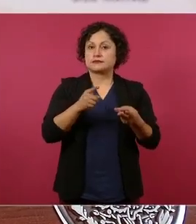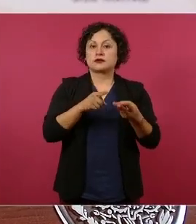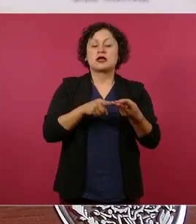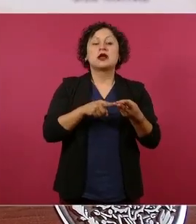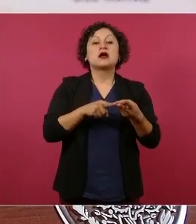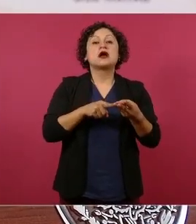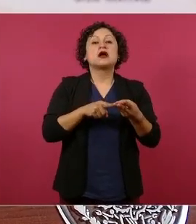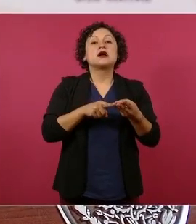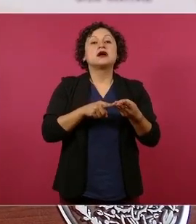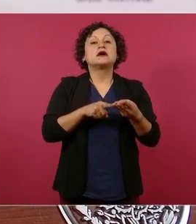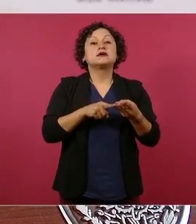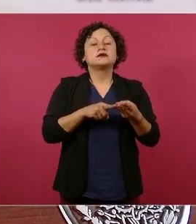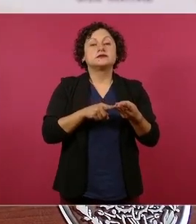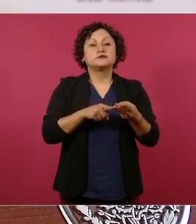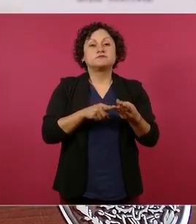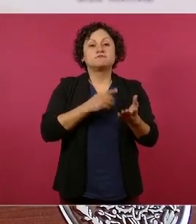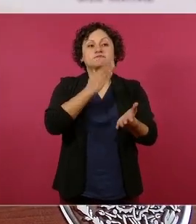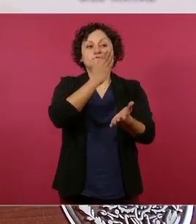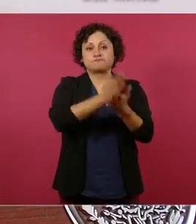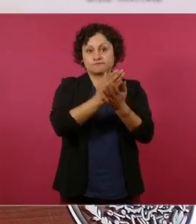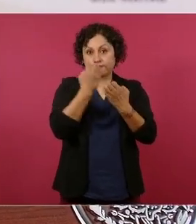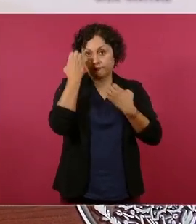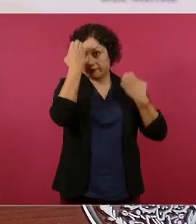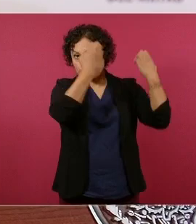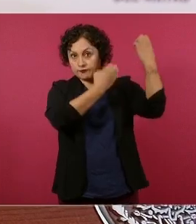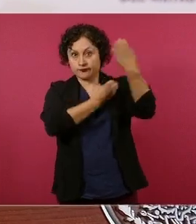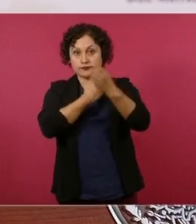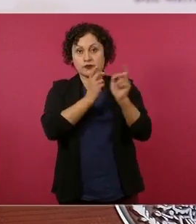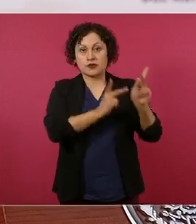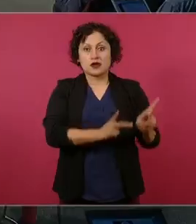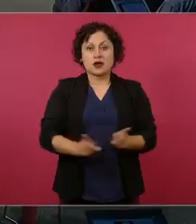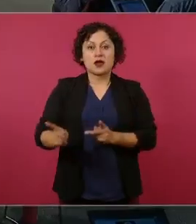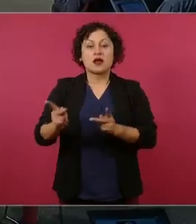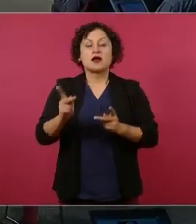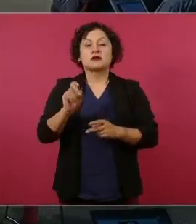tenemos que evaluar el plan Sonora,